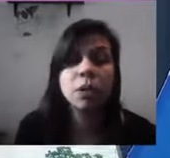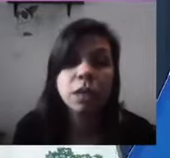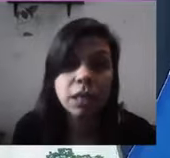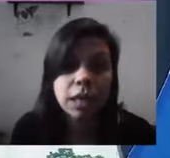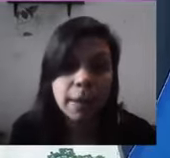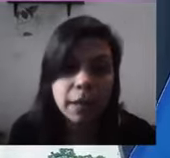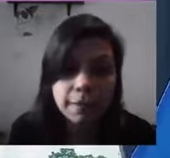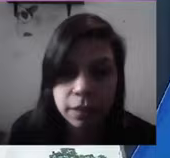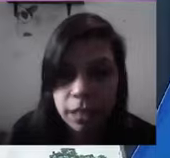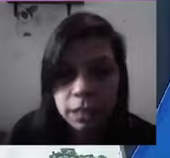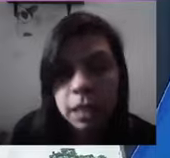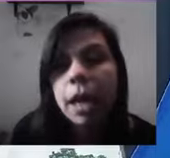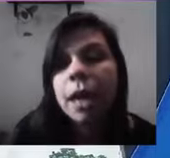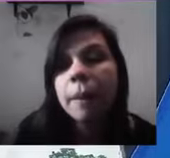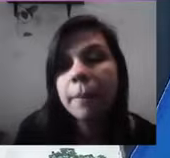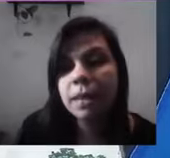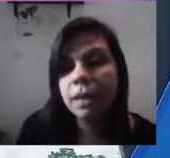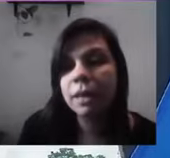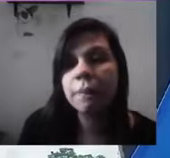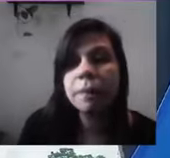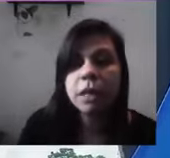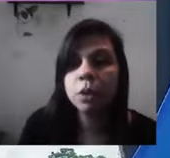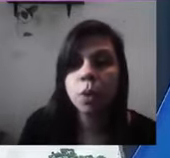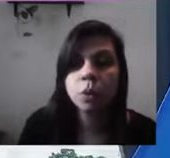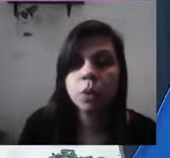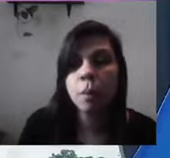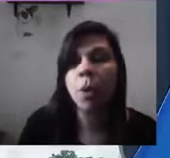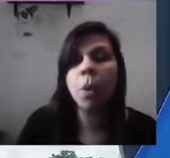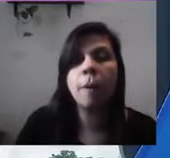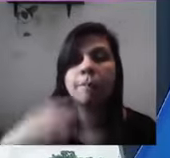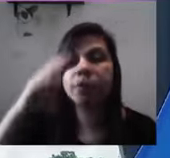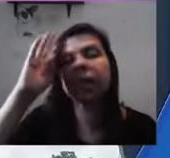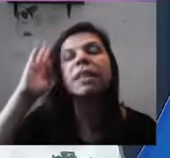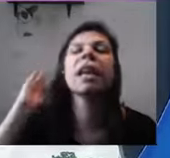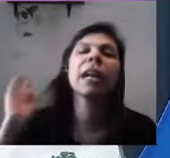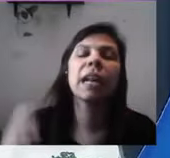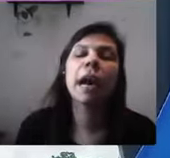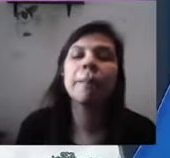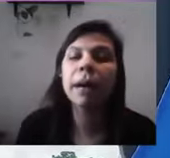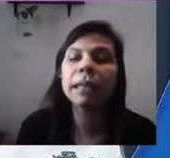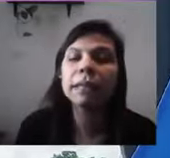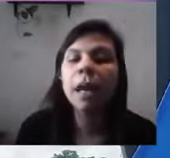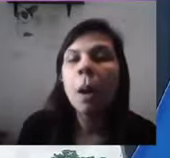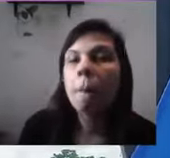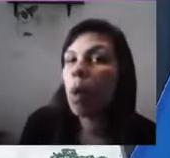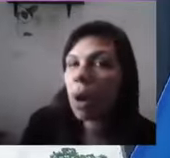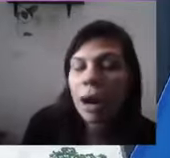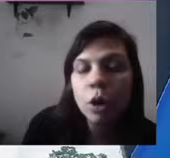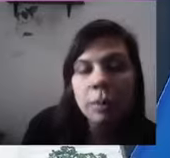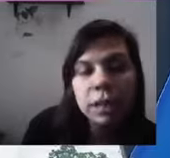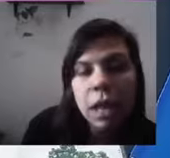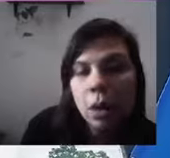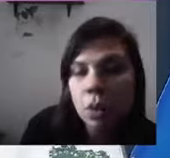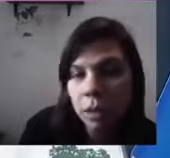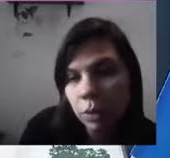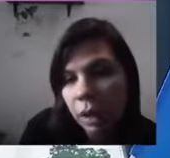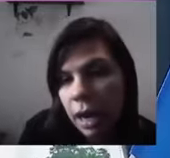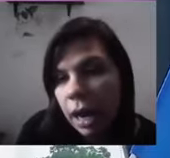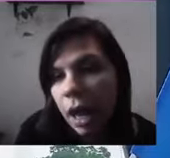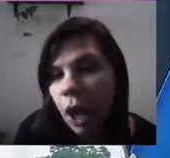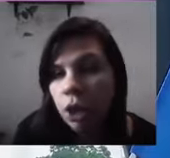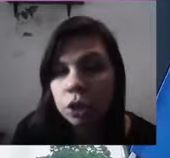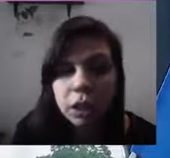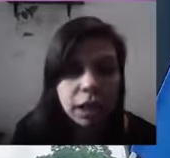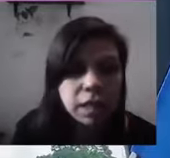contra la población indígena manifestante, mediante epítetos como tienen de rehenes al país, buscan cometer algún